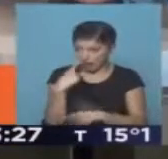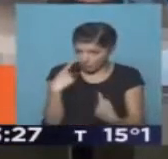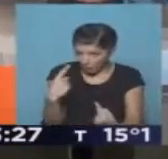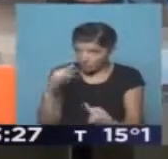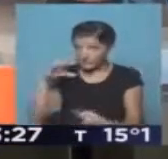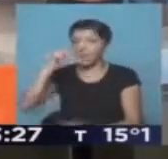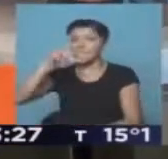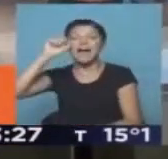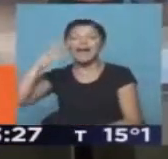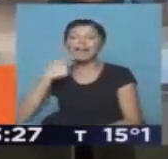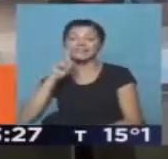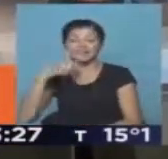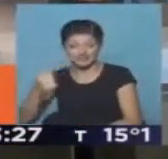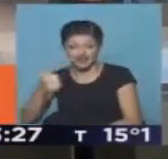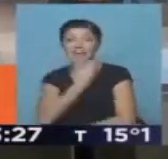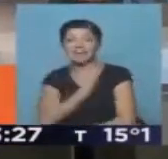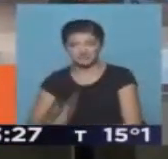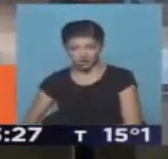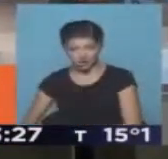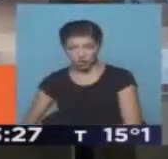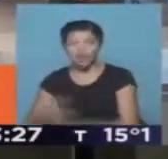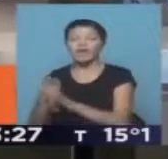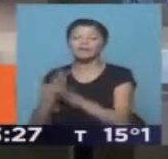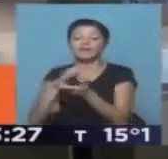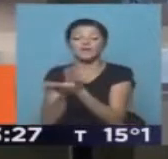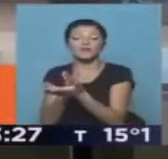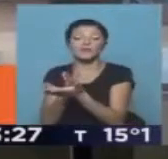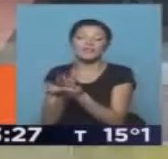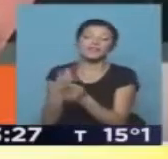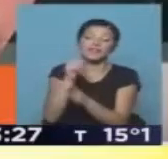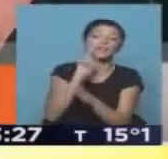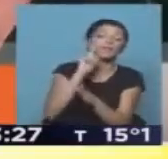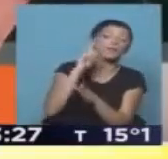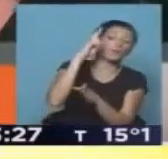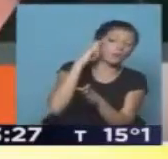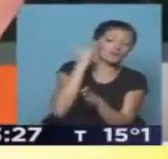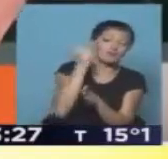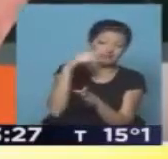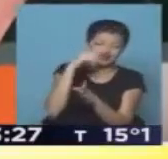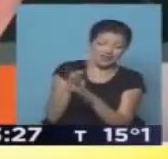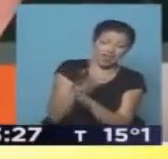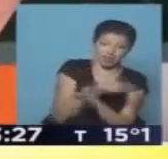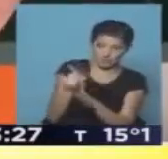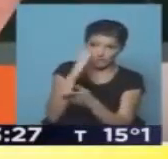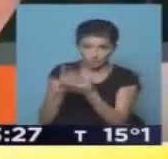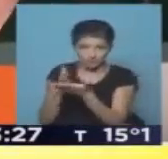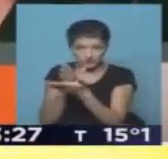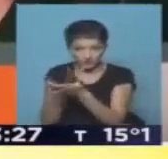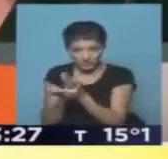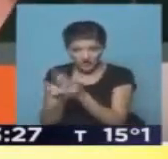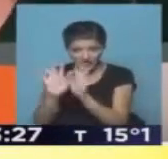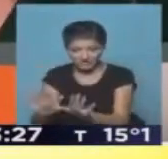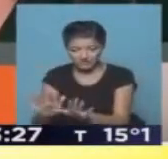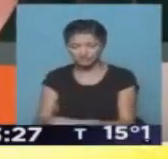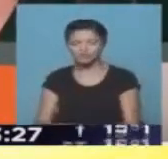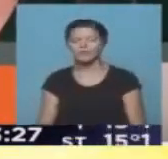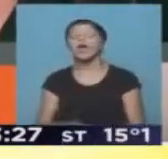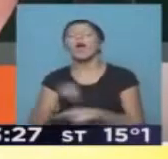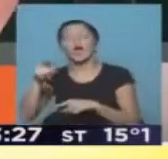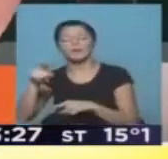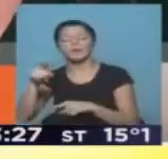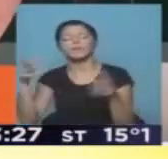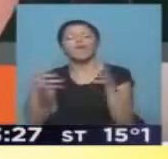sus fronteras anteriores a 1967 ahora bien porque dicen bueno no es porque ya el